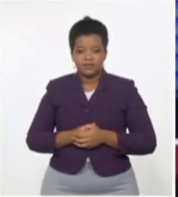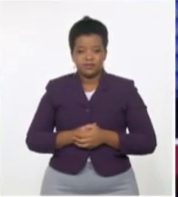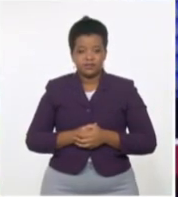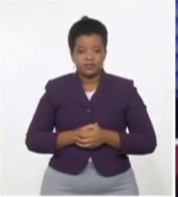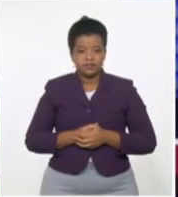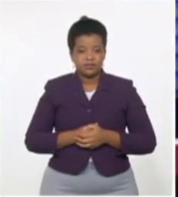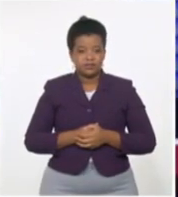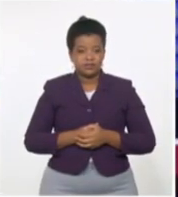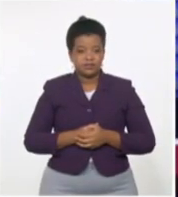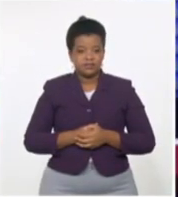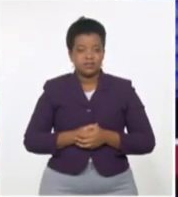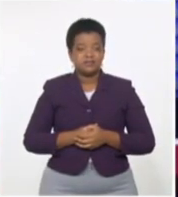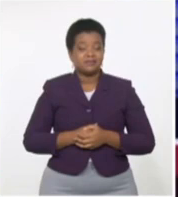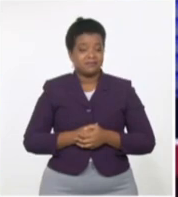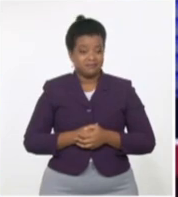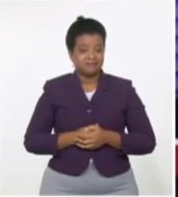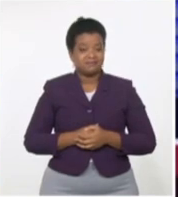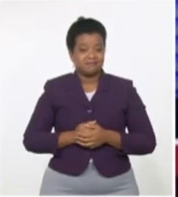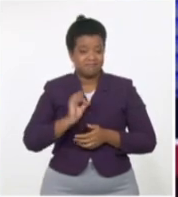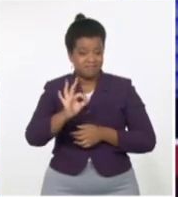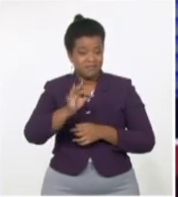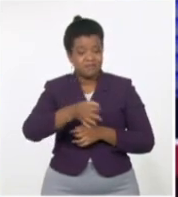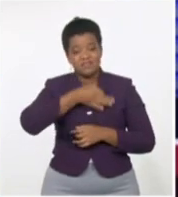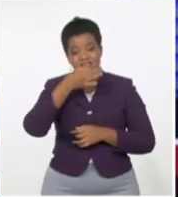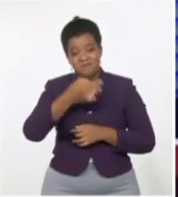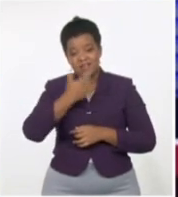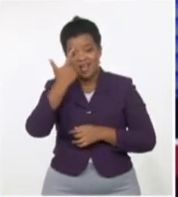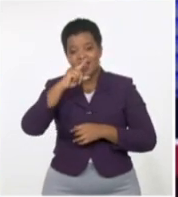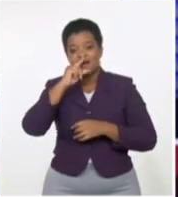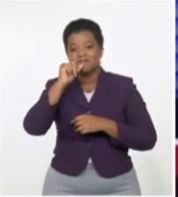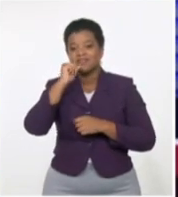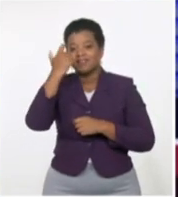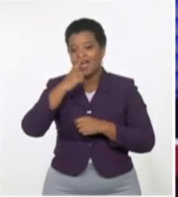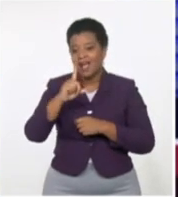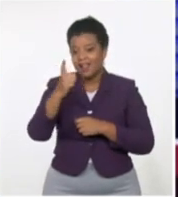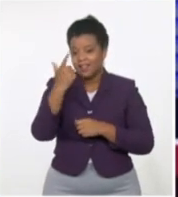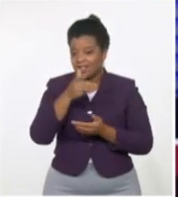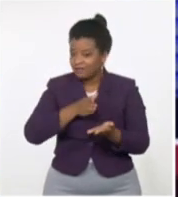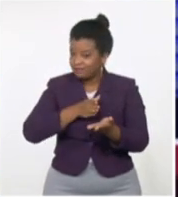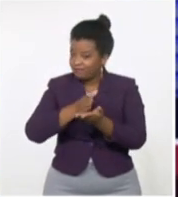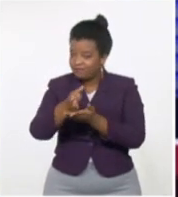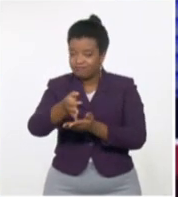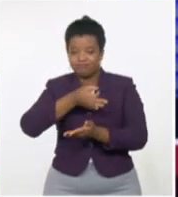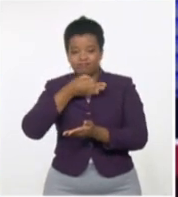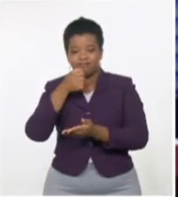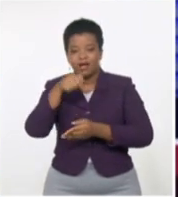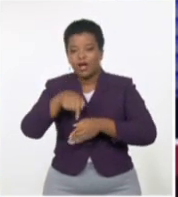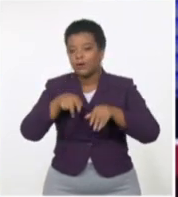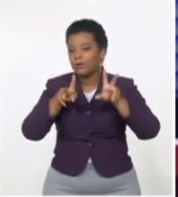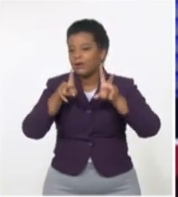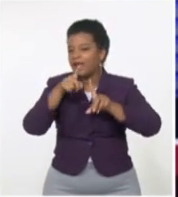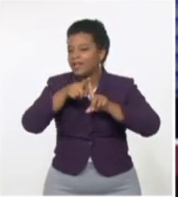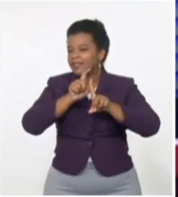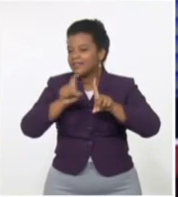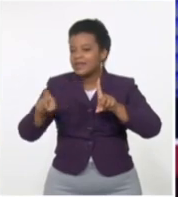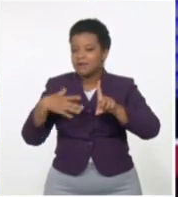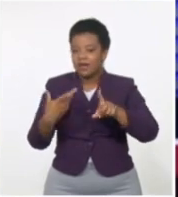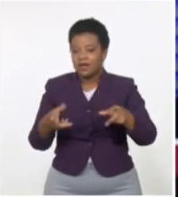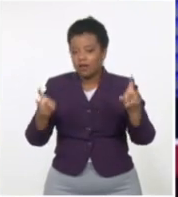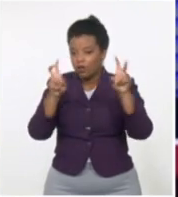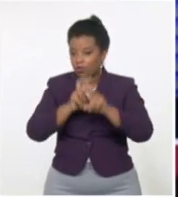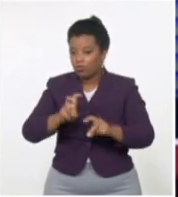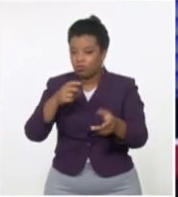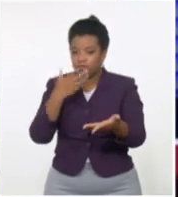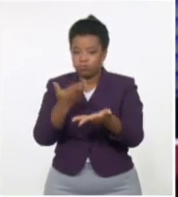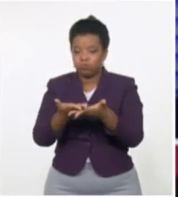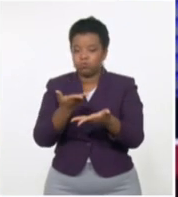Y estuvimos tras la ruta de Abdala y seguimos tras su travesía, esta vez hablando de los estudios de intervención